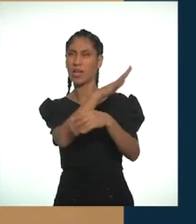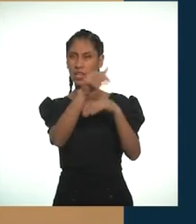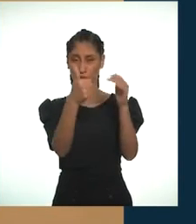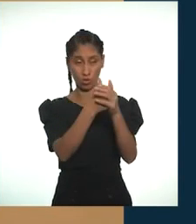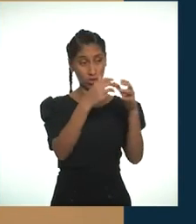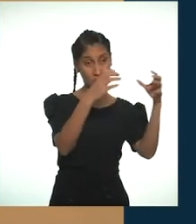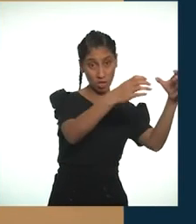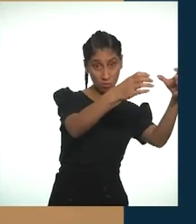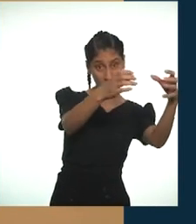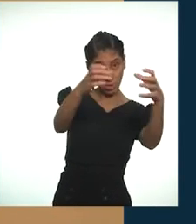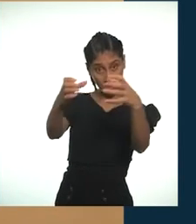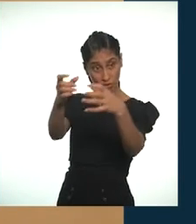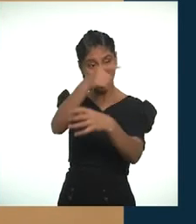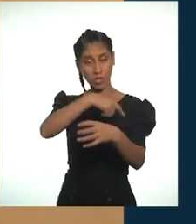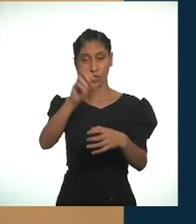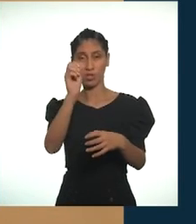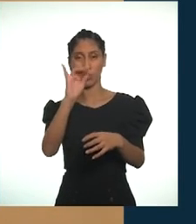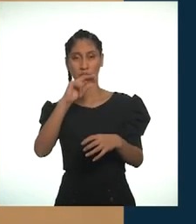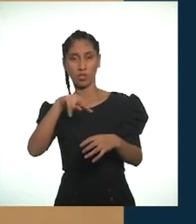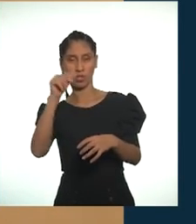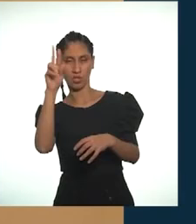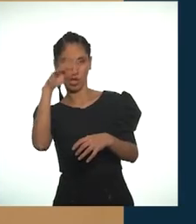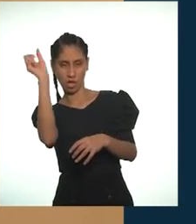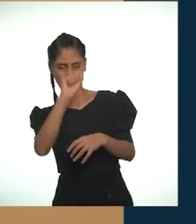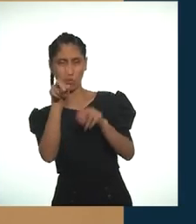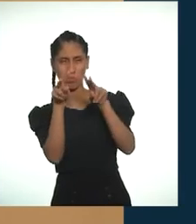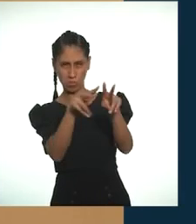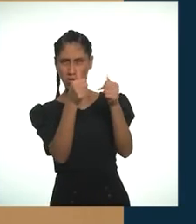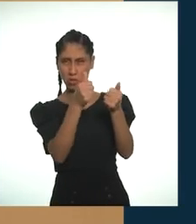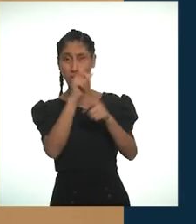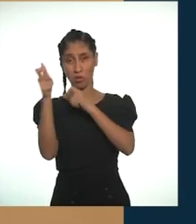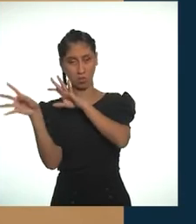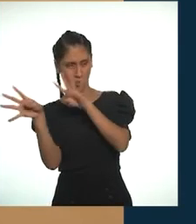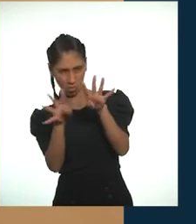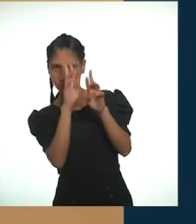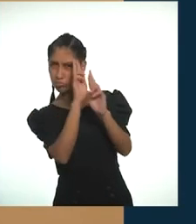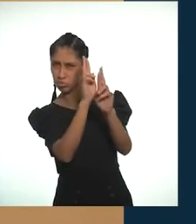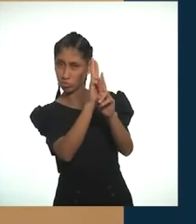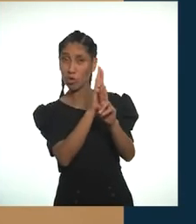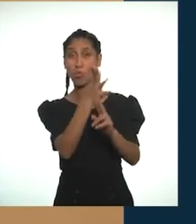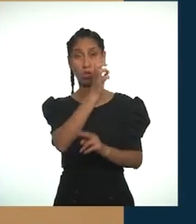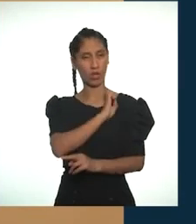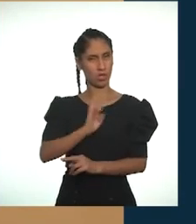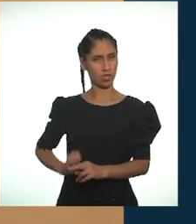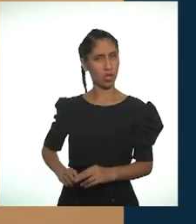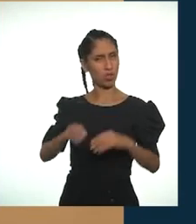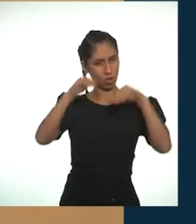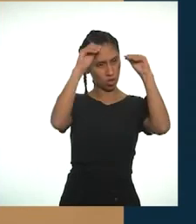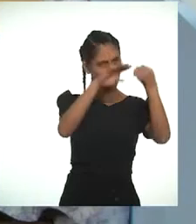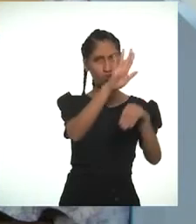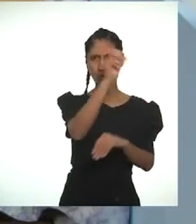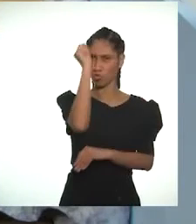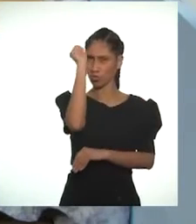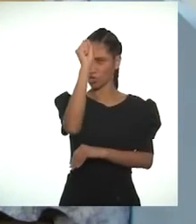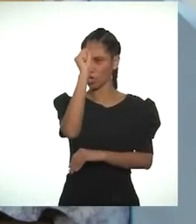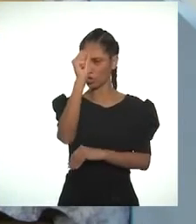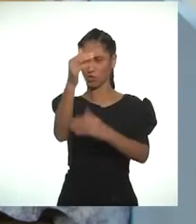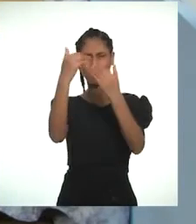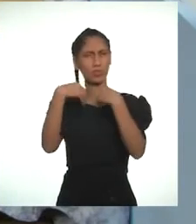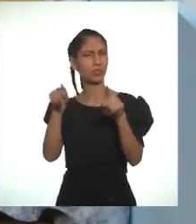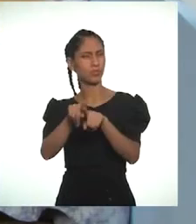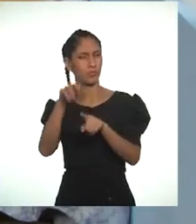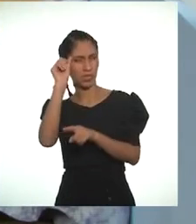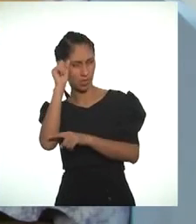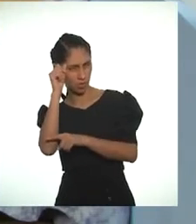reconocimiento de las poblaciones originarias. Pero luego también hubo más avances. Recuerdo que